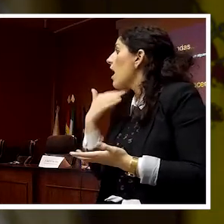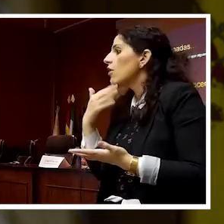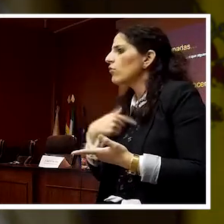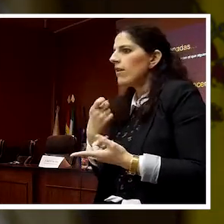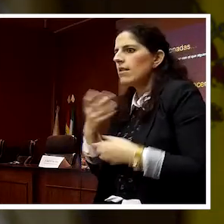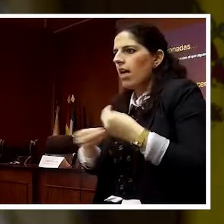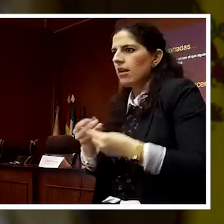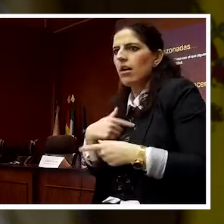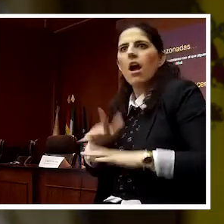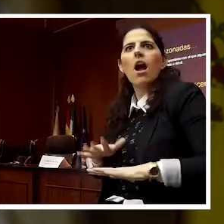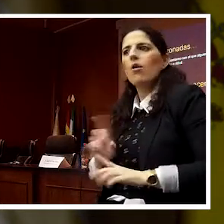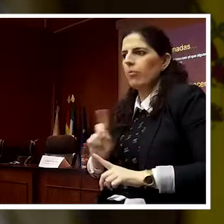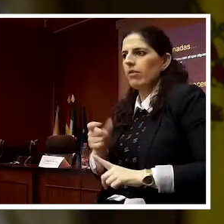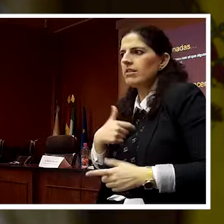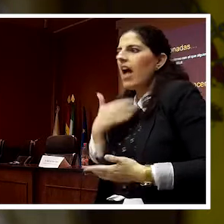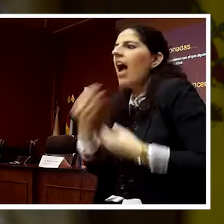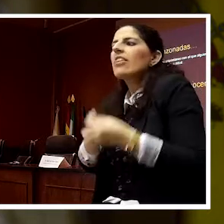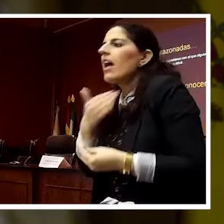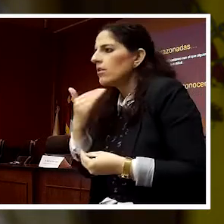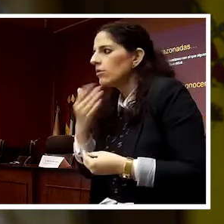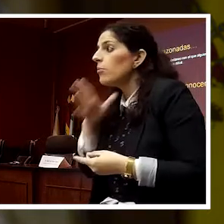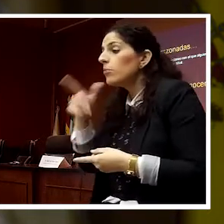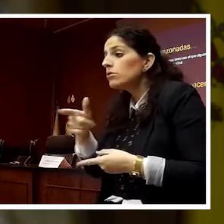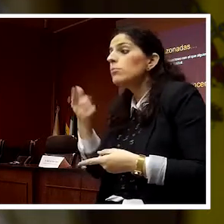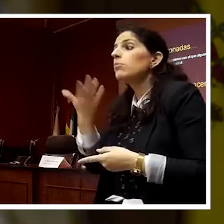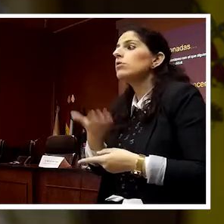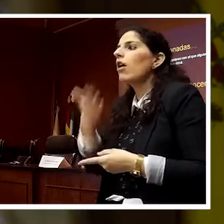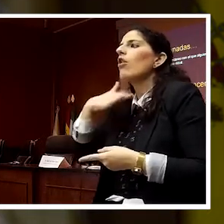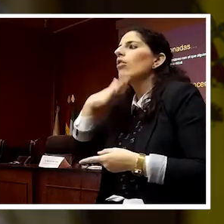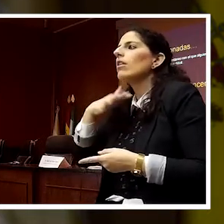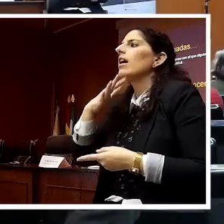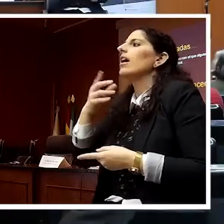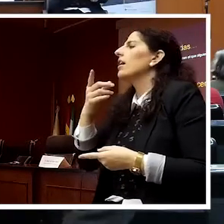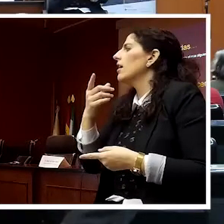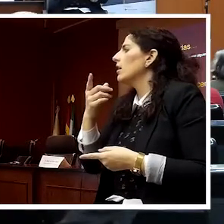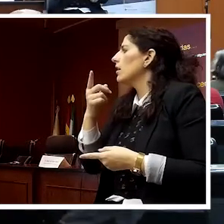que hacer. Por eso es muy importante conocer a fondo